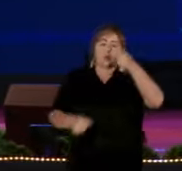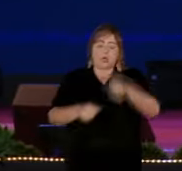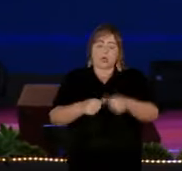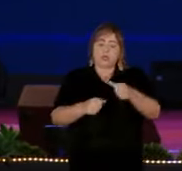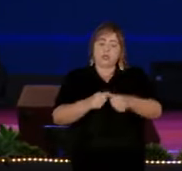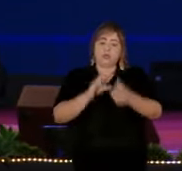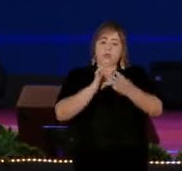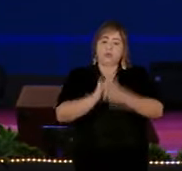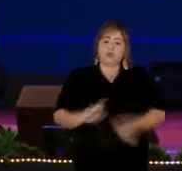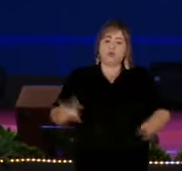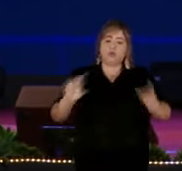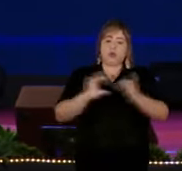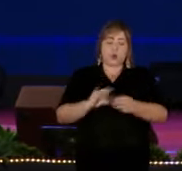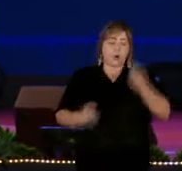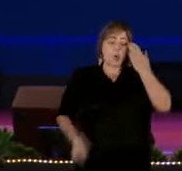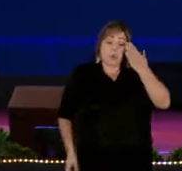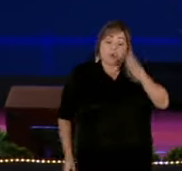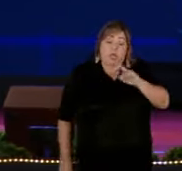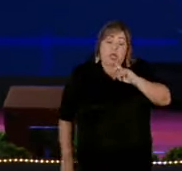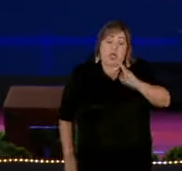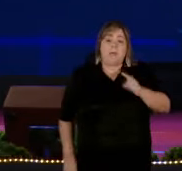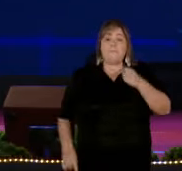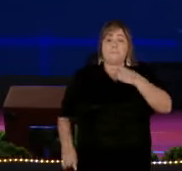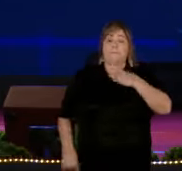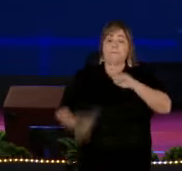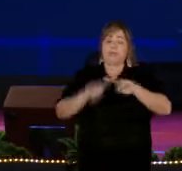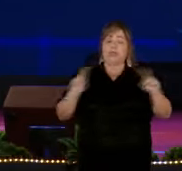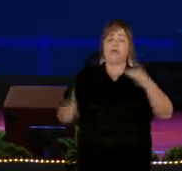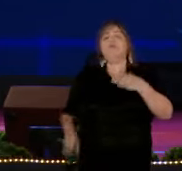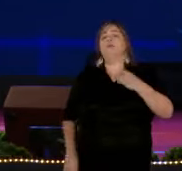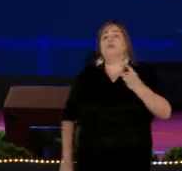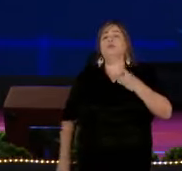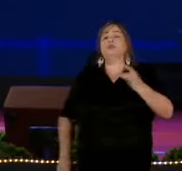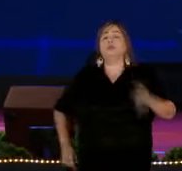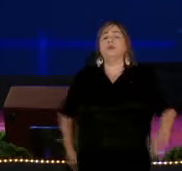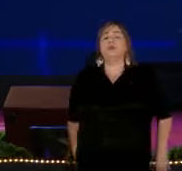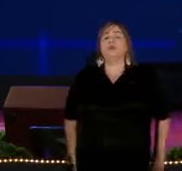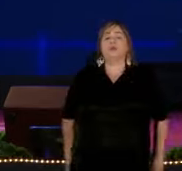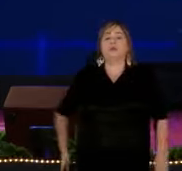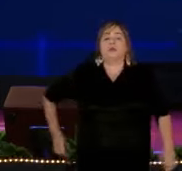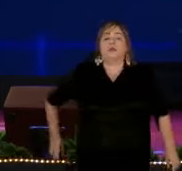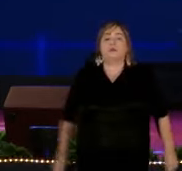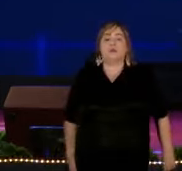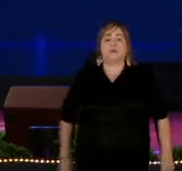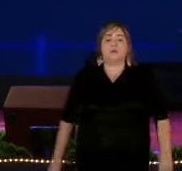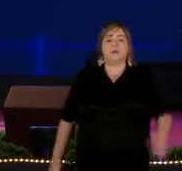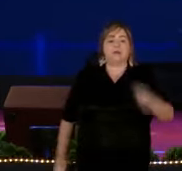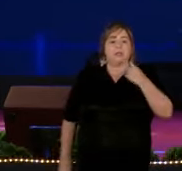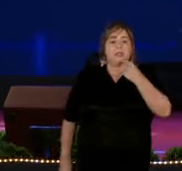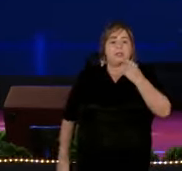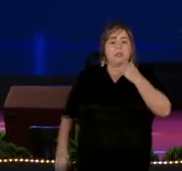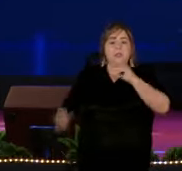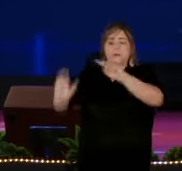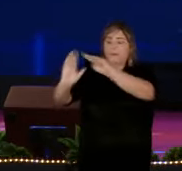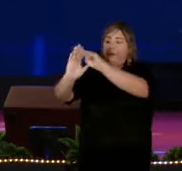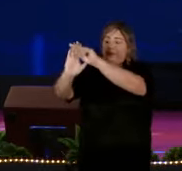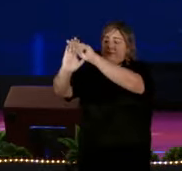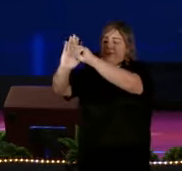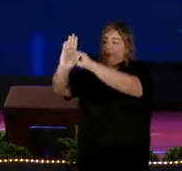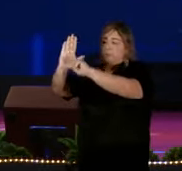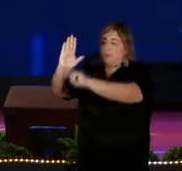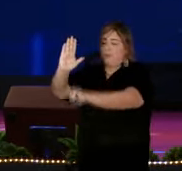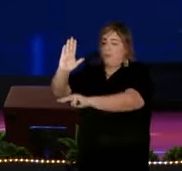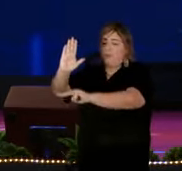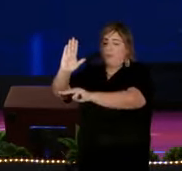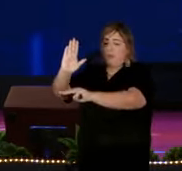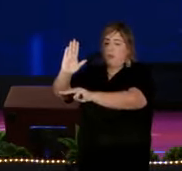una historia. No sé si es verdad, pero a mí me gustó. querían enterrar a un burro. El